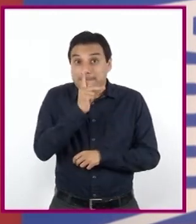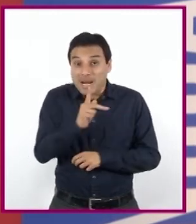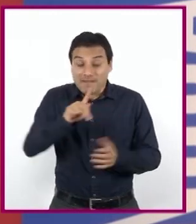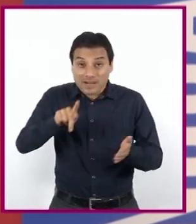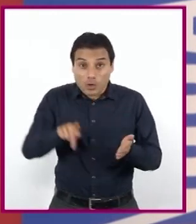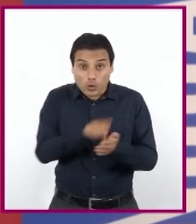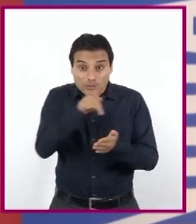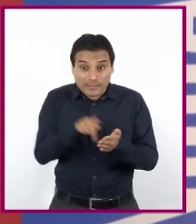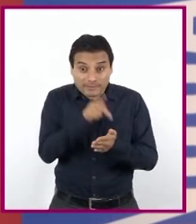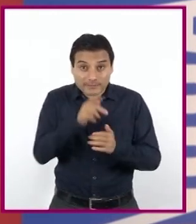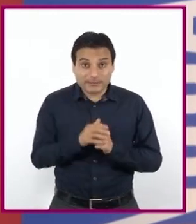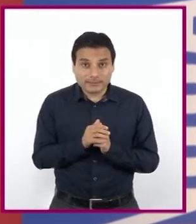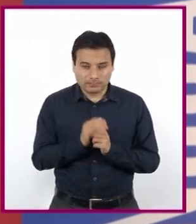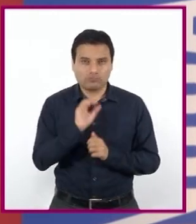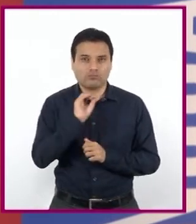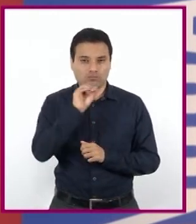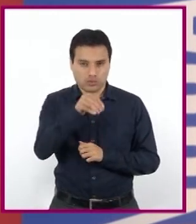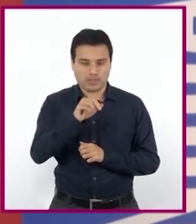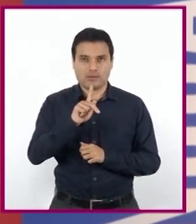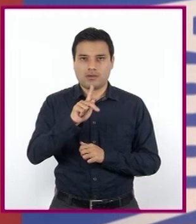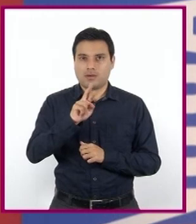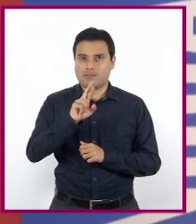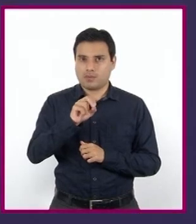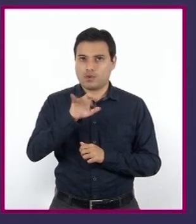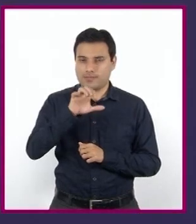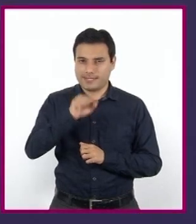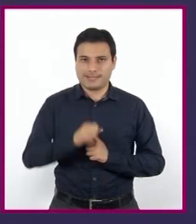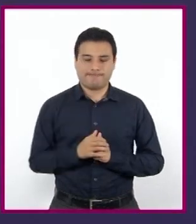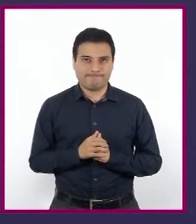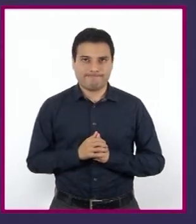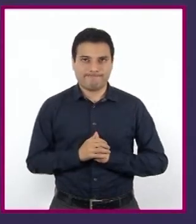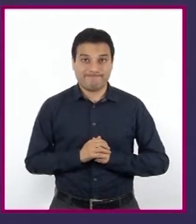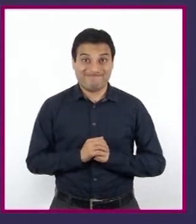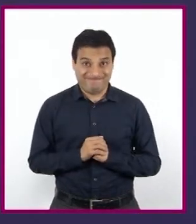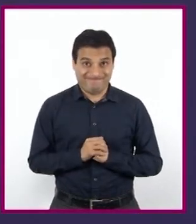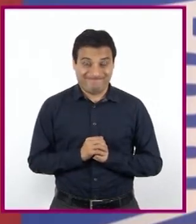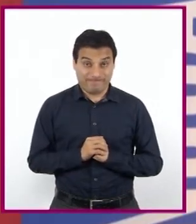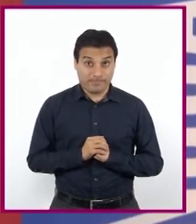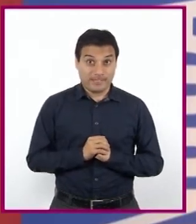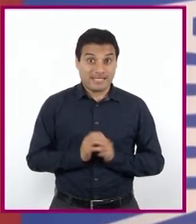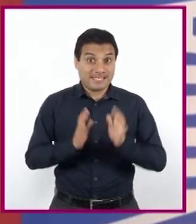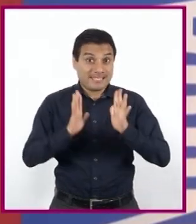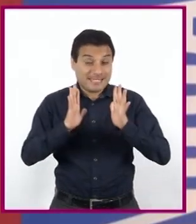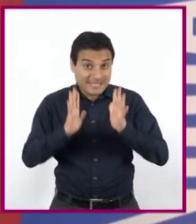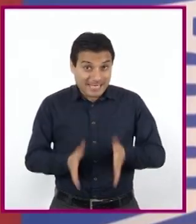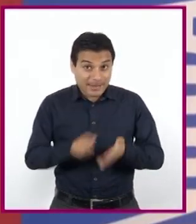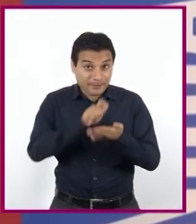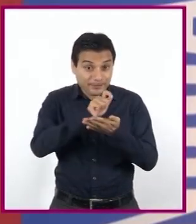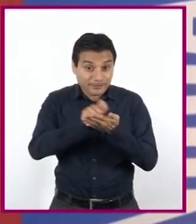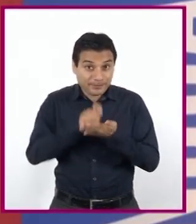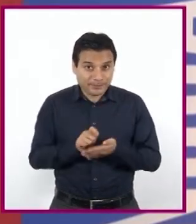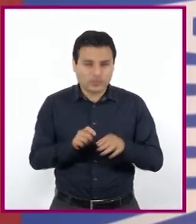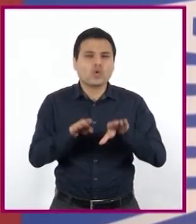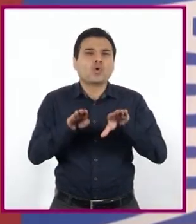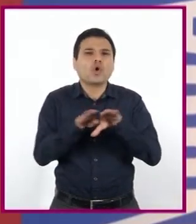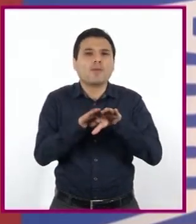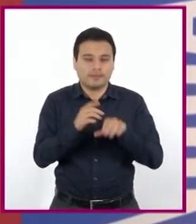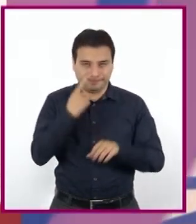y sustituiremos aquellos que ya existen en el texto. Después de hacerlo, quedaría de la siguiente